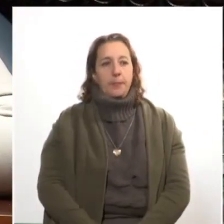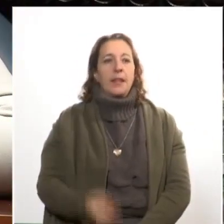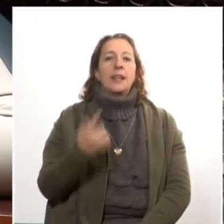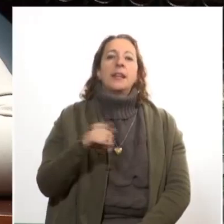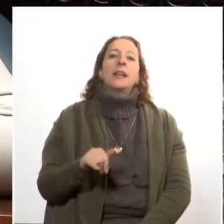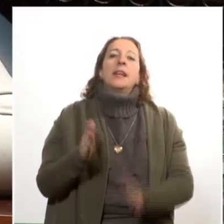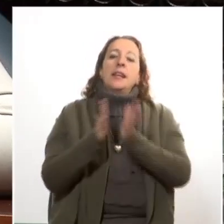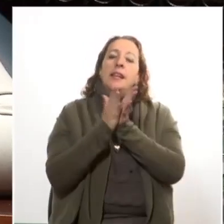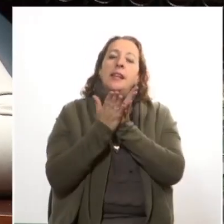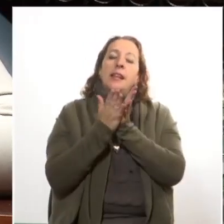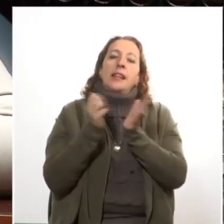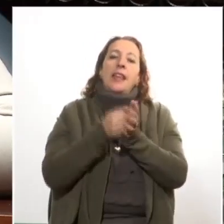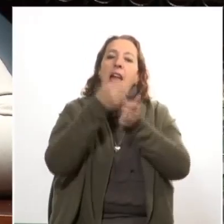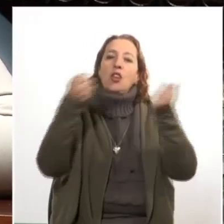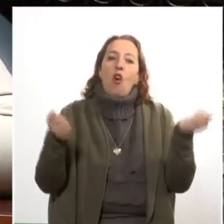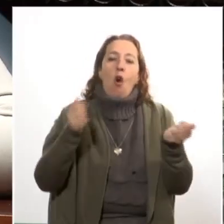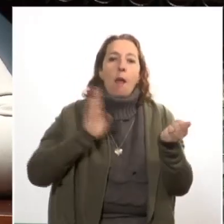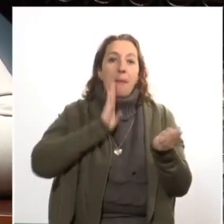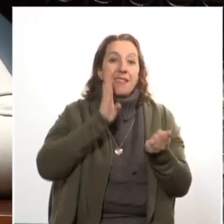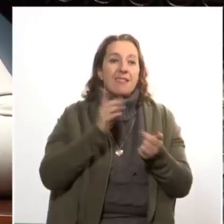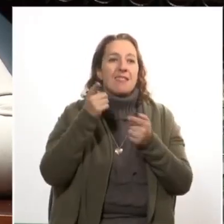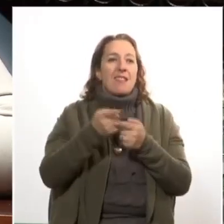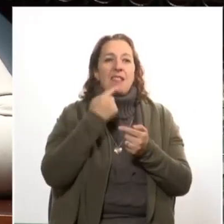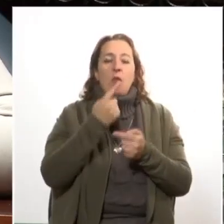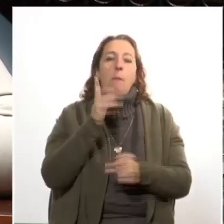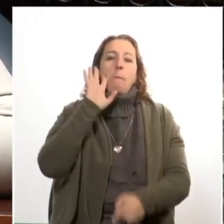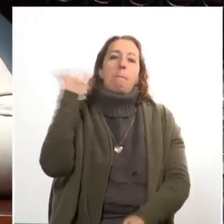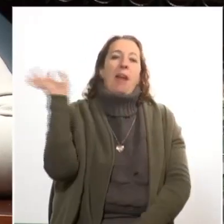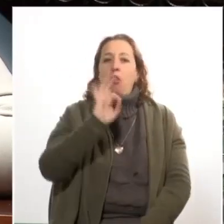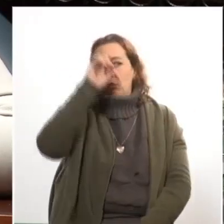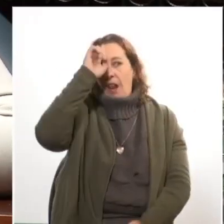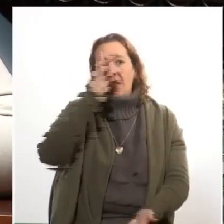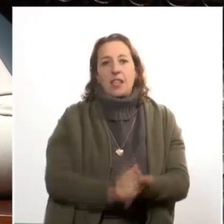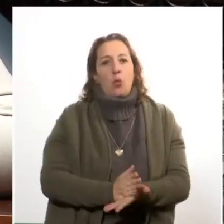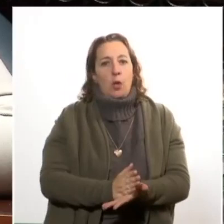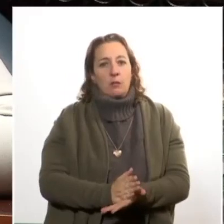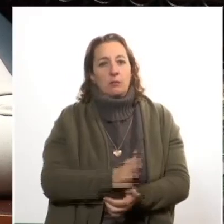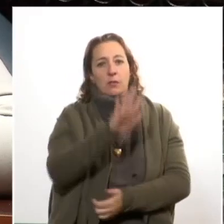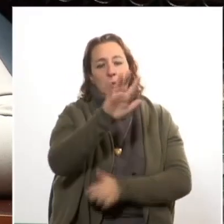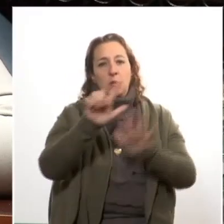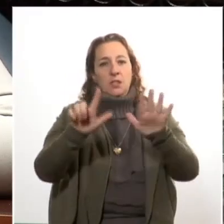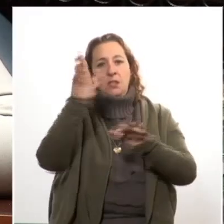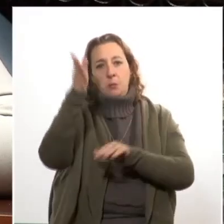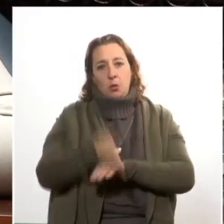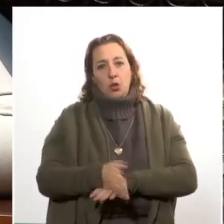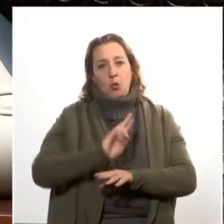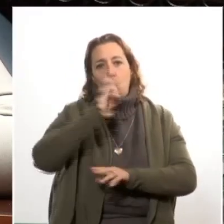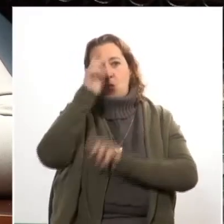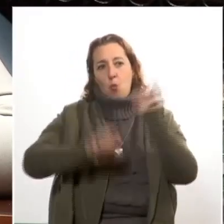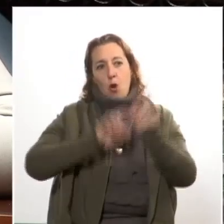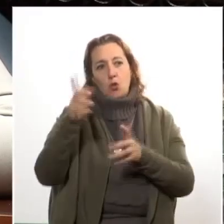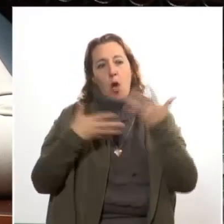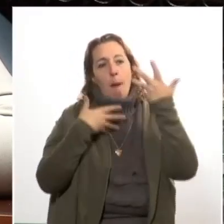diario El País tituló «Perdón a la dictadura». El 57% de los uruguayos apoya a